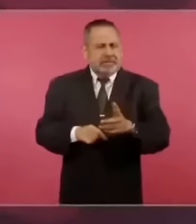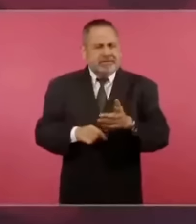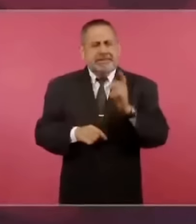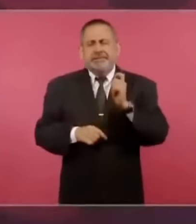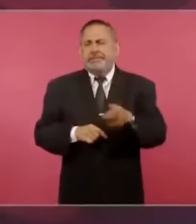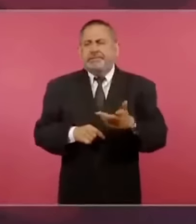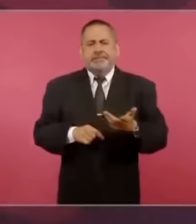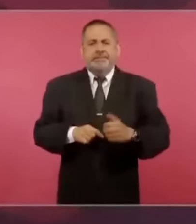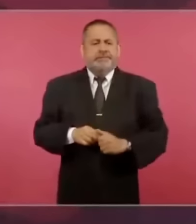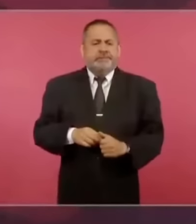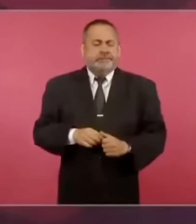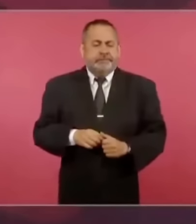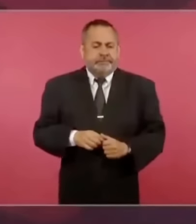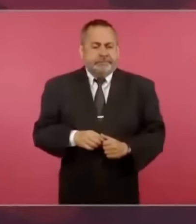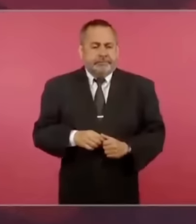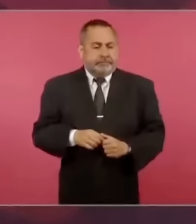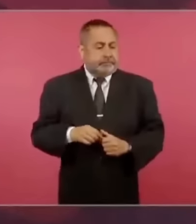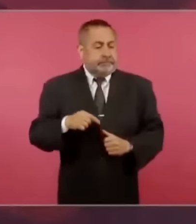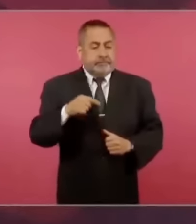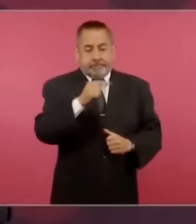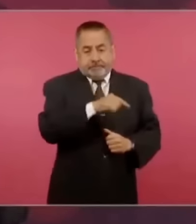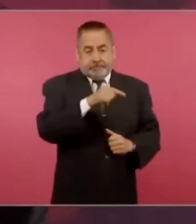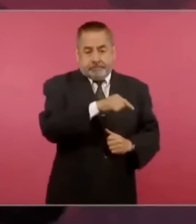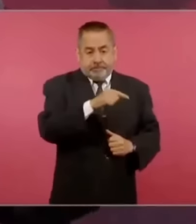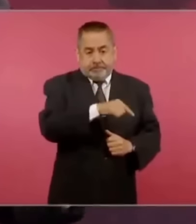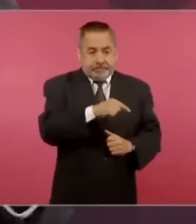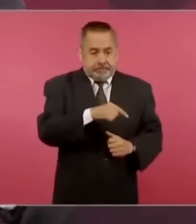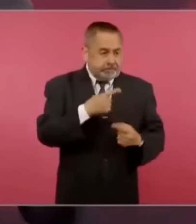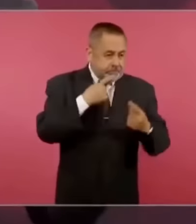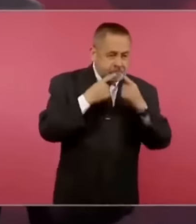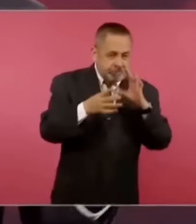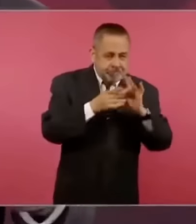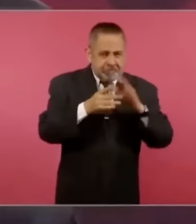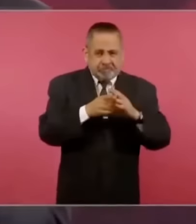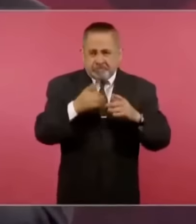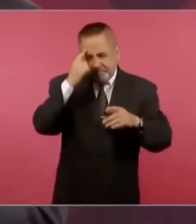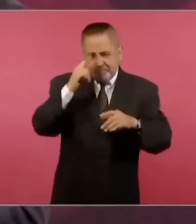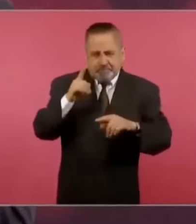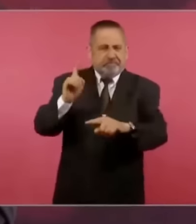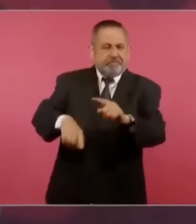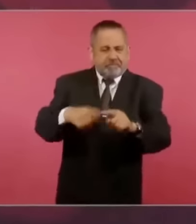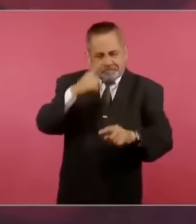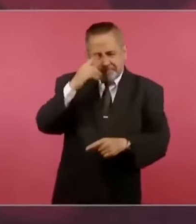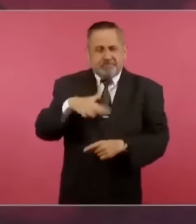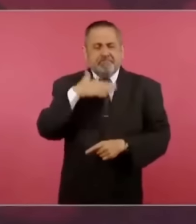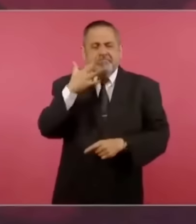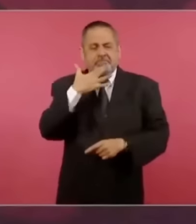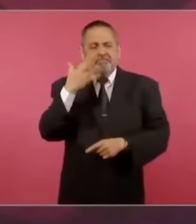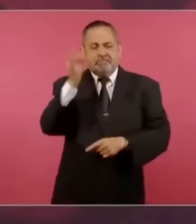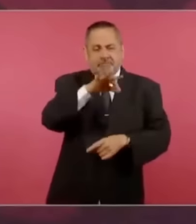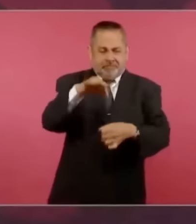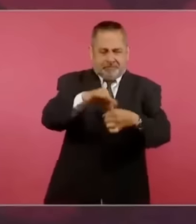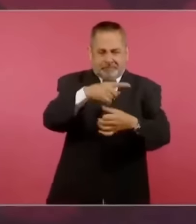que echaron a andar todo un operativo para el fraude electoral,